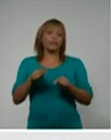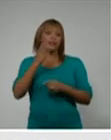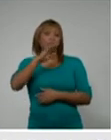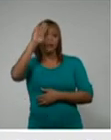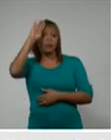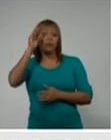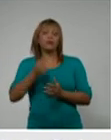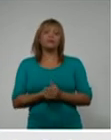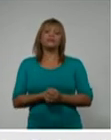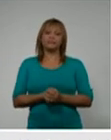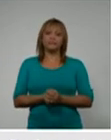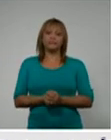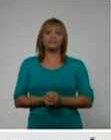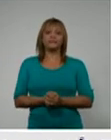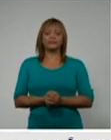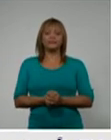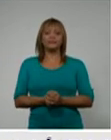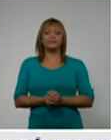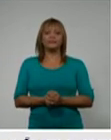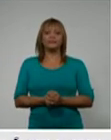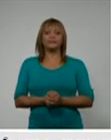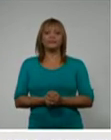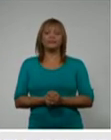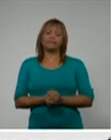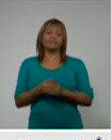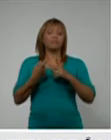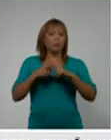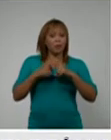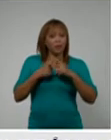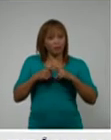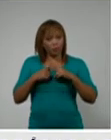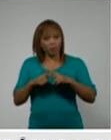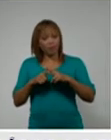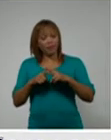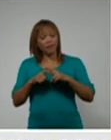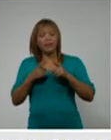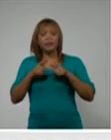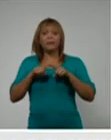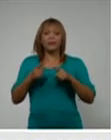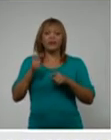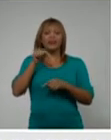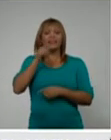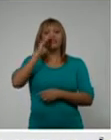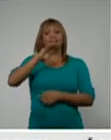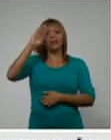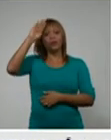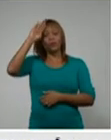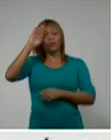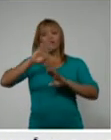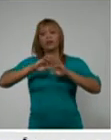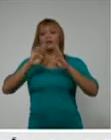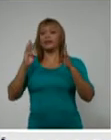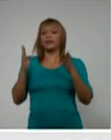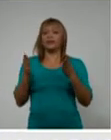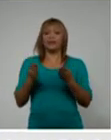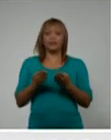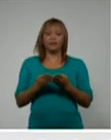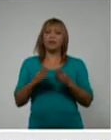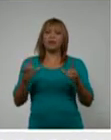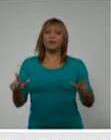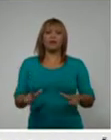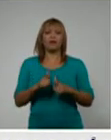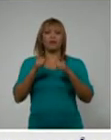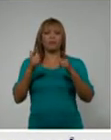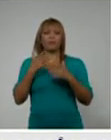Cuba que vamos a resolver y esta es la Cuba en la que todos vamos a cumplir con nuestra